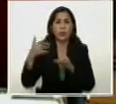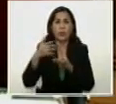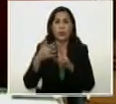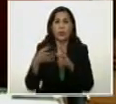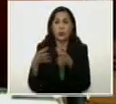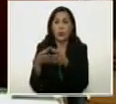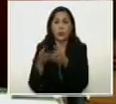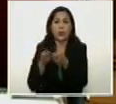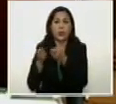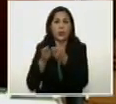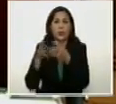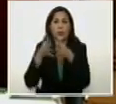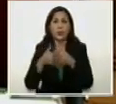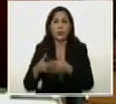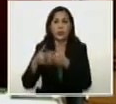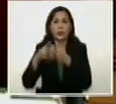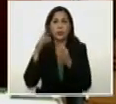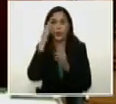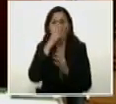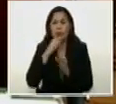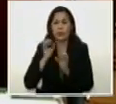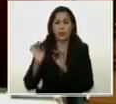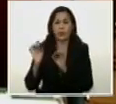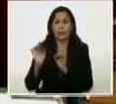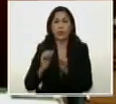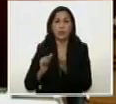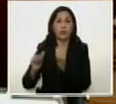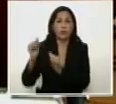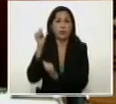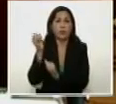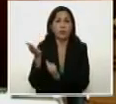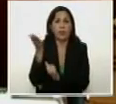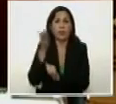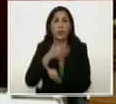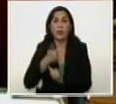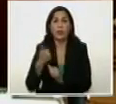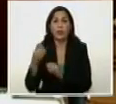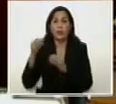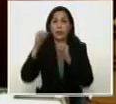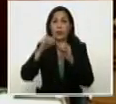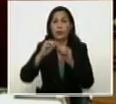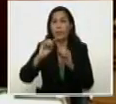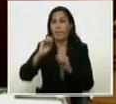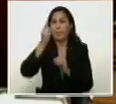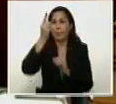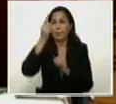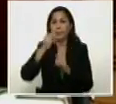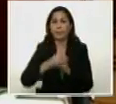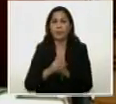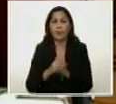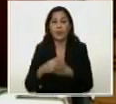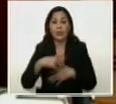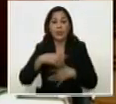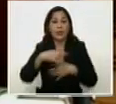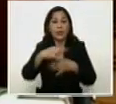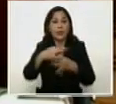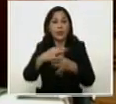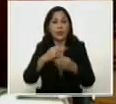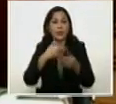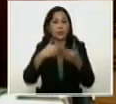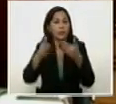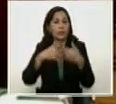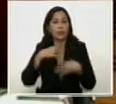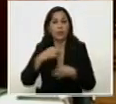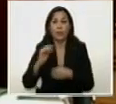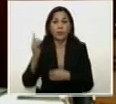una élite estadounidense racista, supremacista, que pretende colocar en primer término sus intereses por encima de